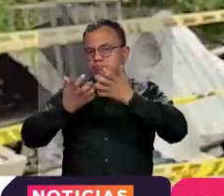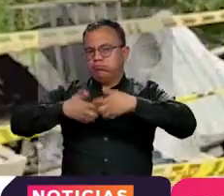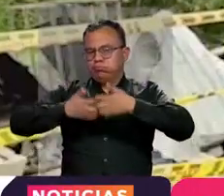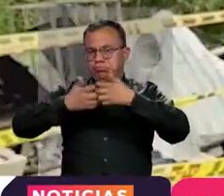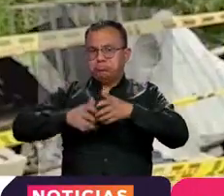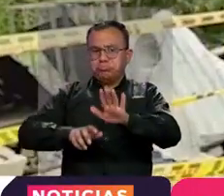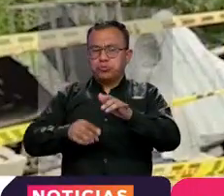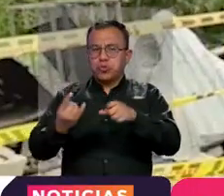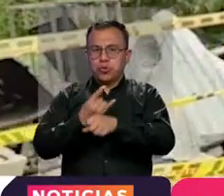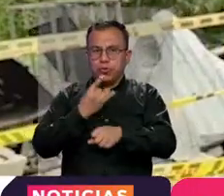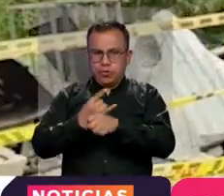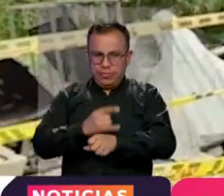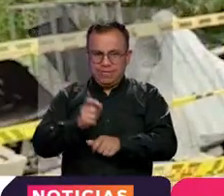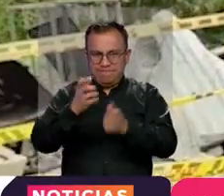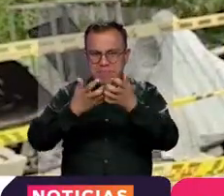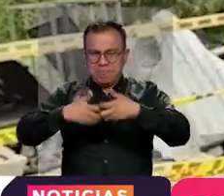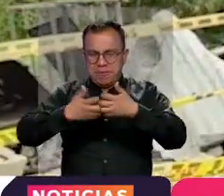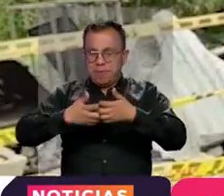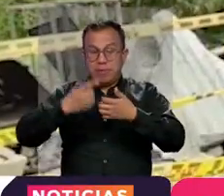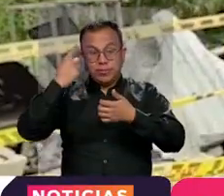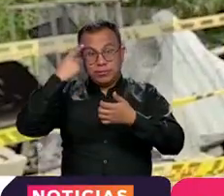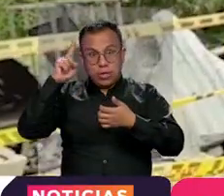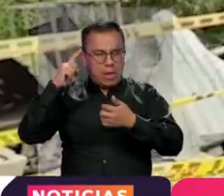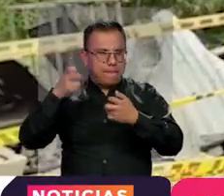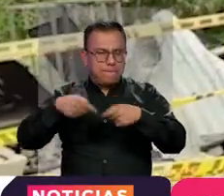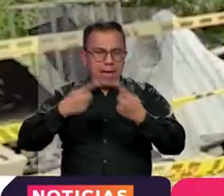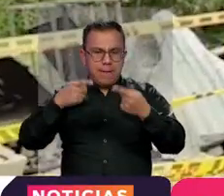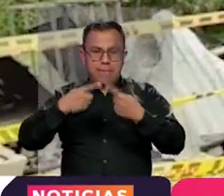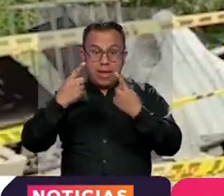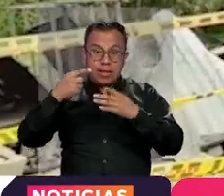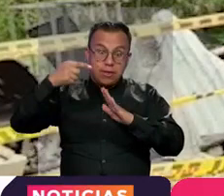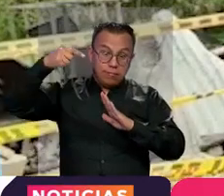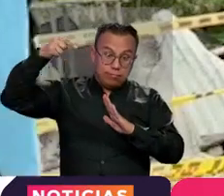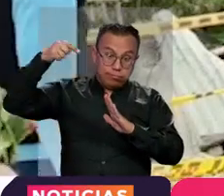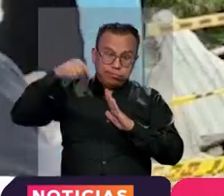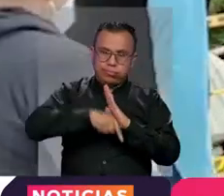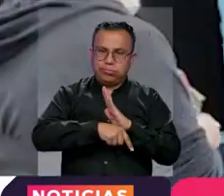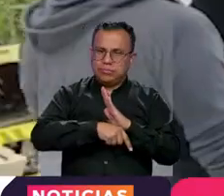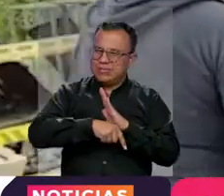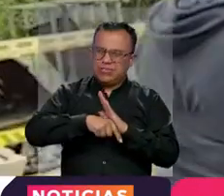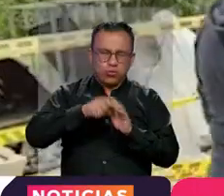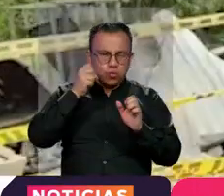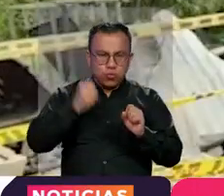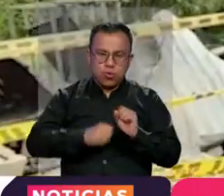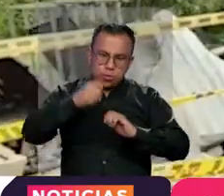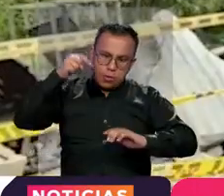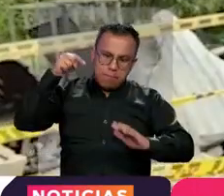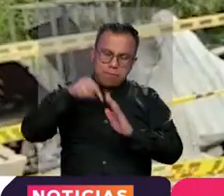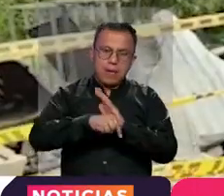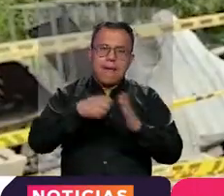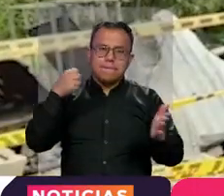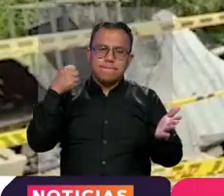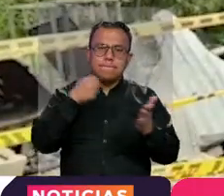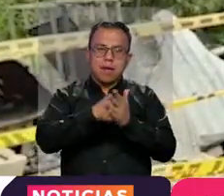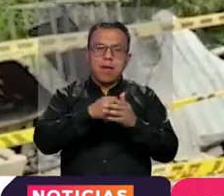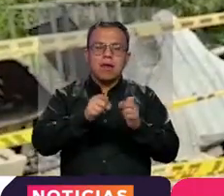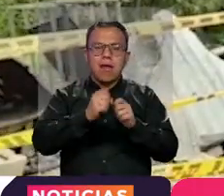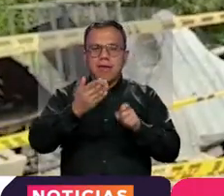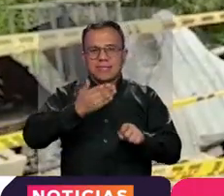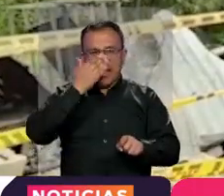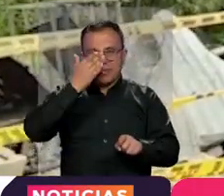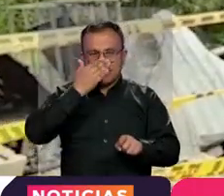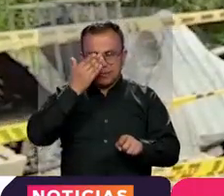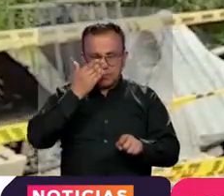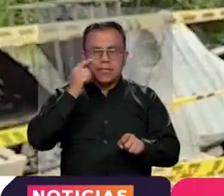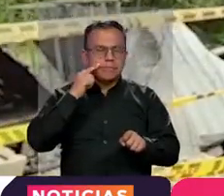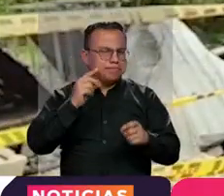era manipulada por uno de los operarios realizó una excavación profunda, tanto así que golpeó una tubería de gas